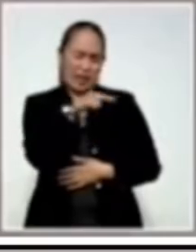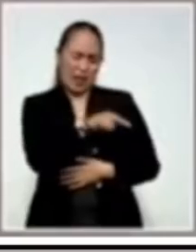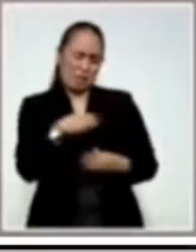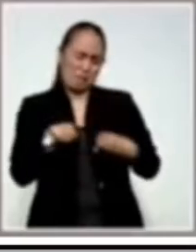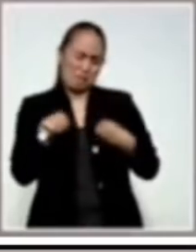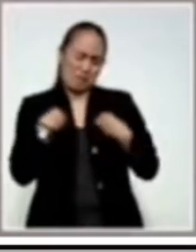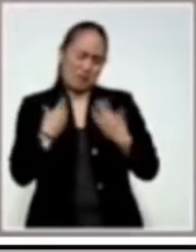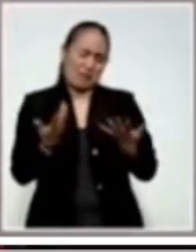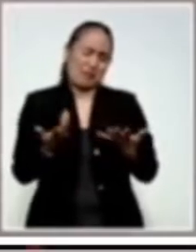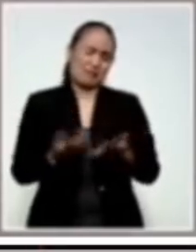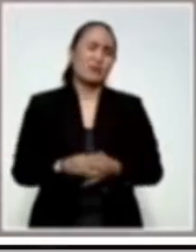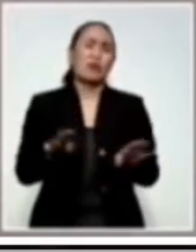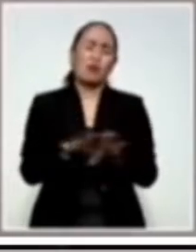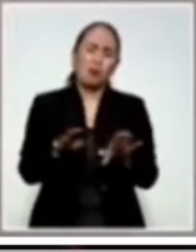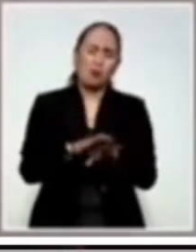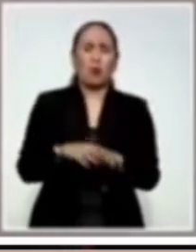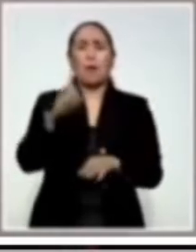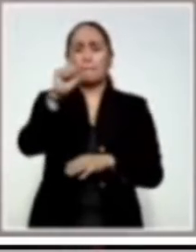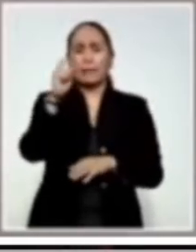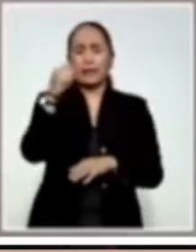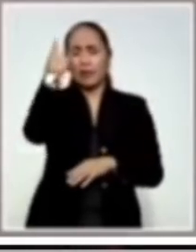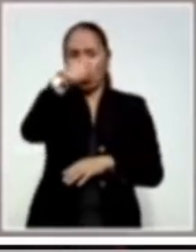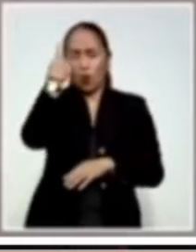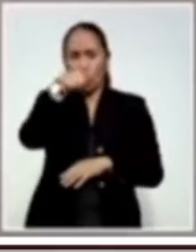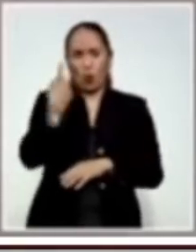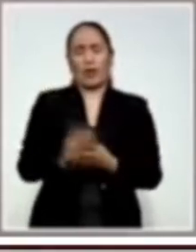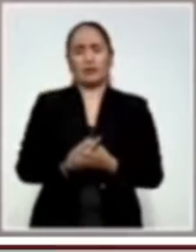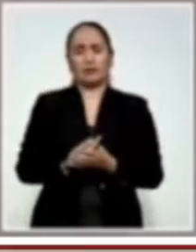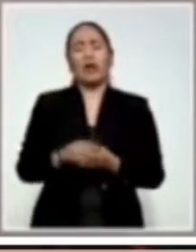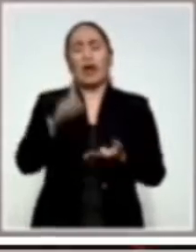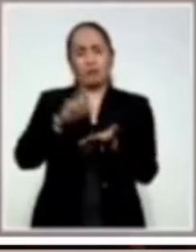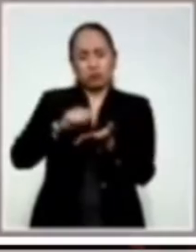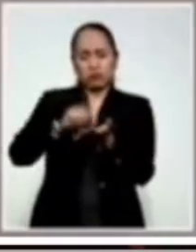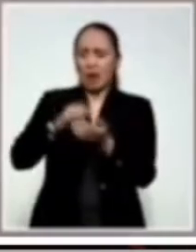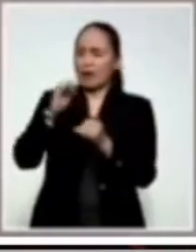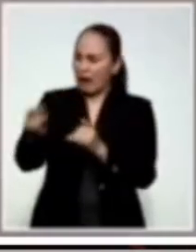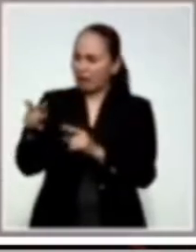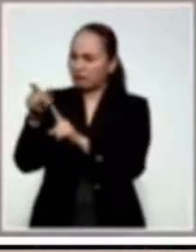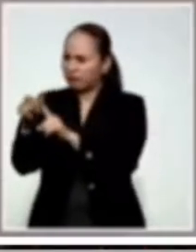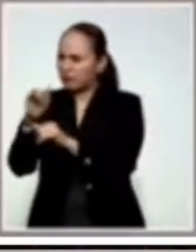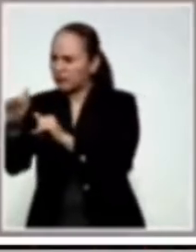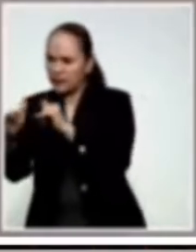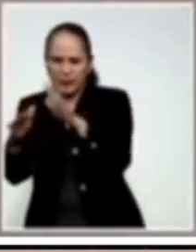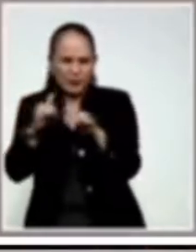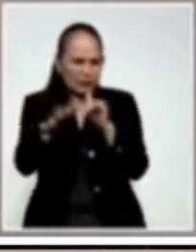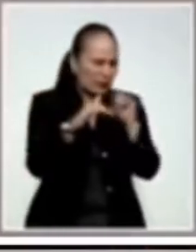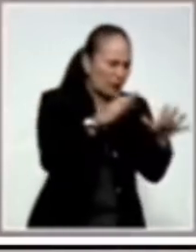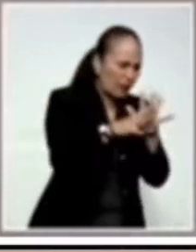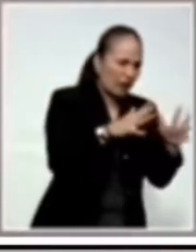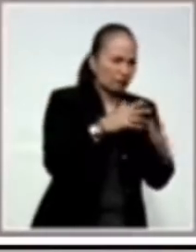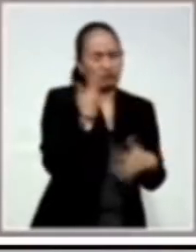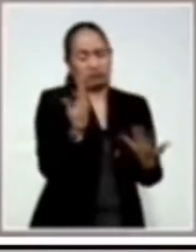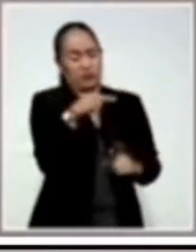tipo que se pasa 20 horas al día insultando en Twitter? Pues realmente yo creo que ha de tener una vida muy